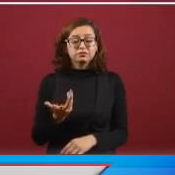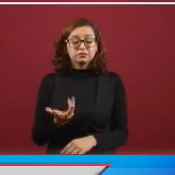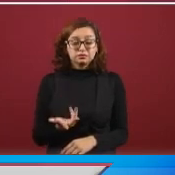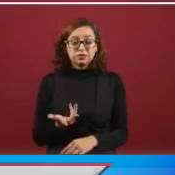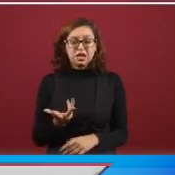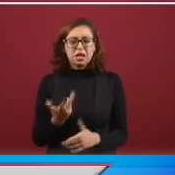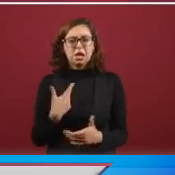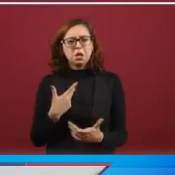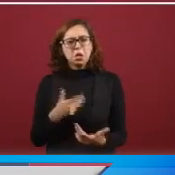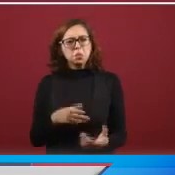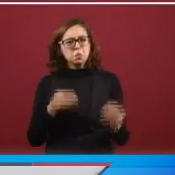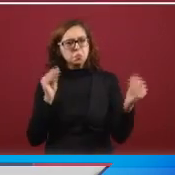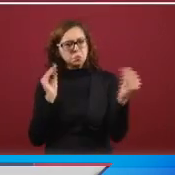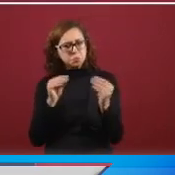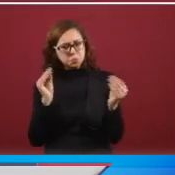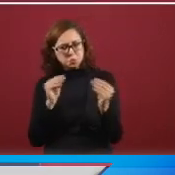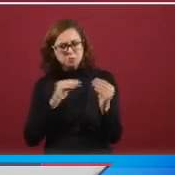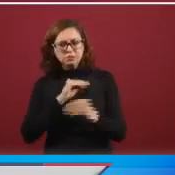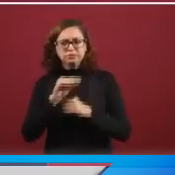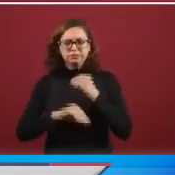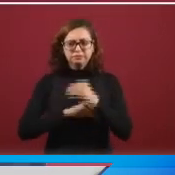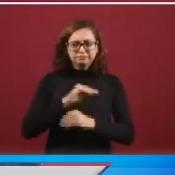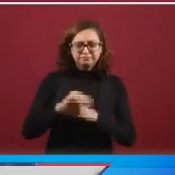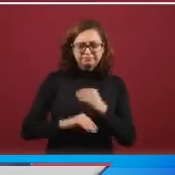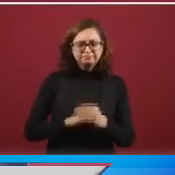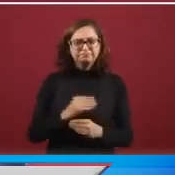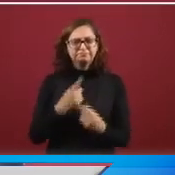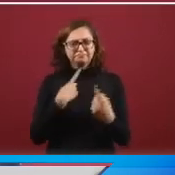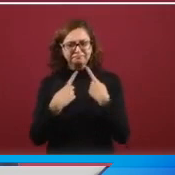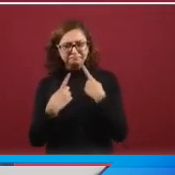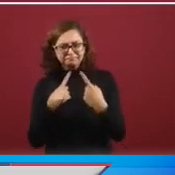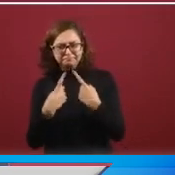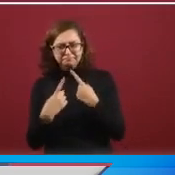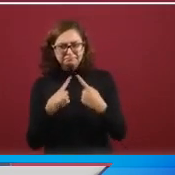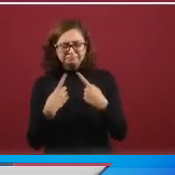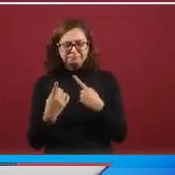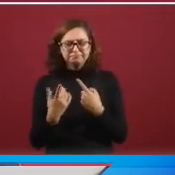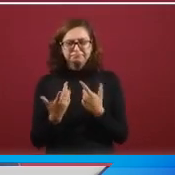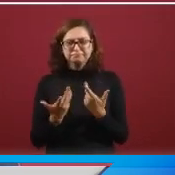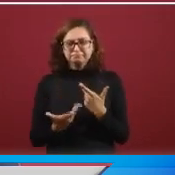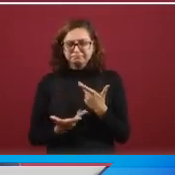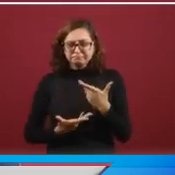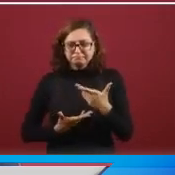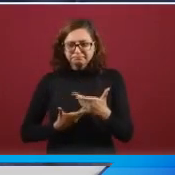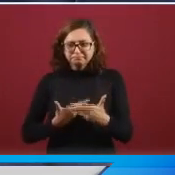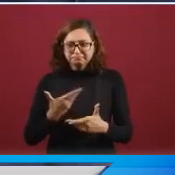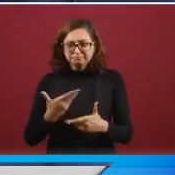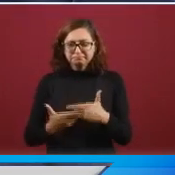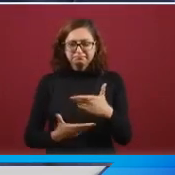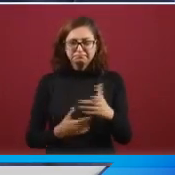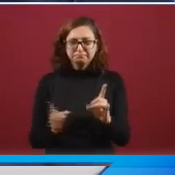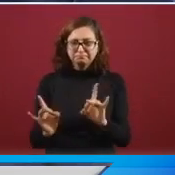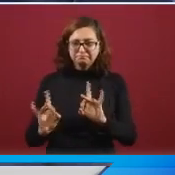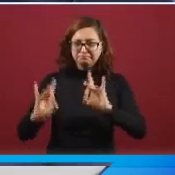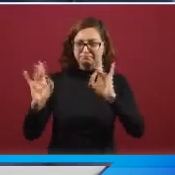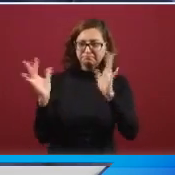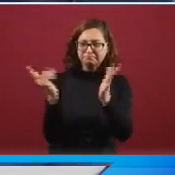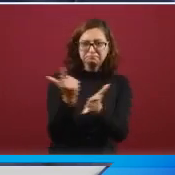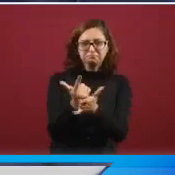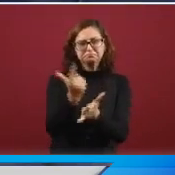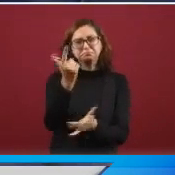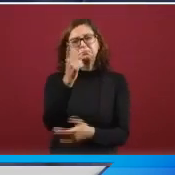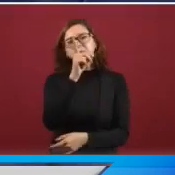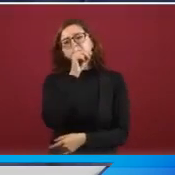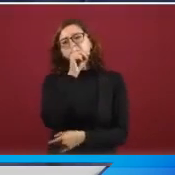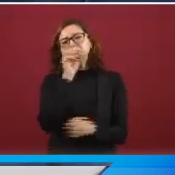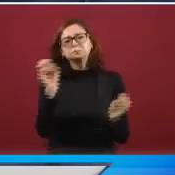para México. Este medio no solo hizo una autocrítica a estas promociones, y ahora ataca con información incorrecta de una posible recesión. Reitera